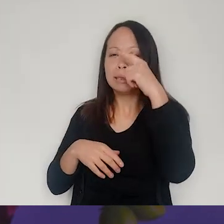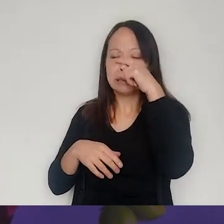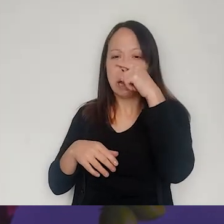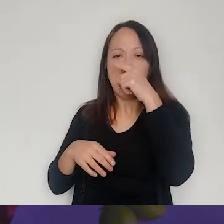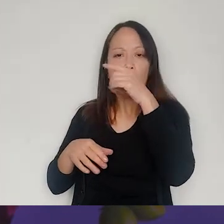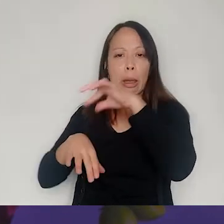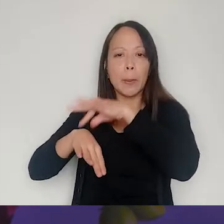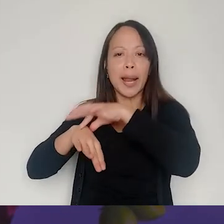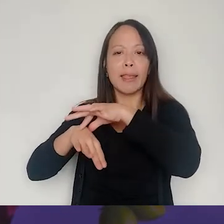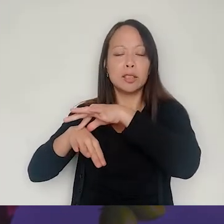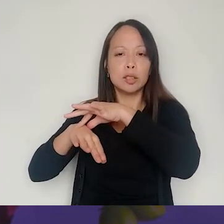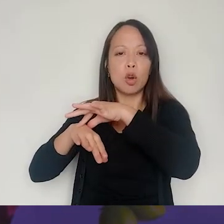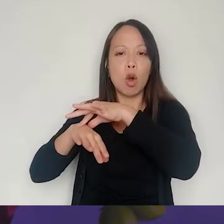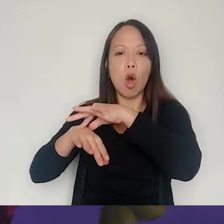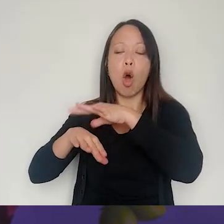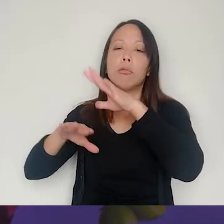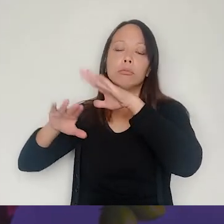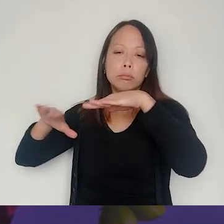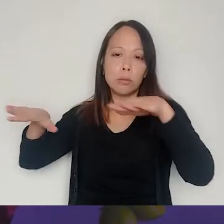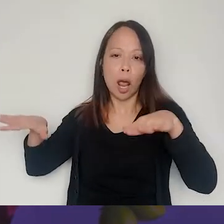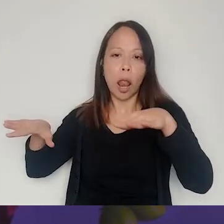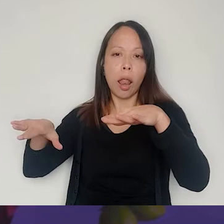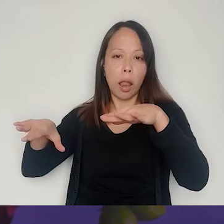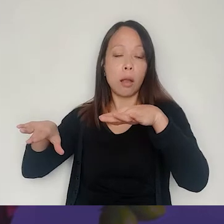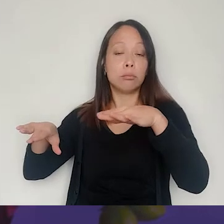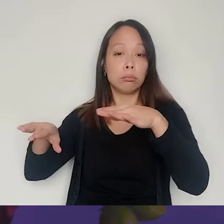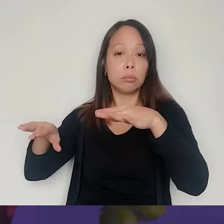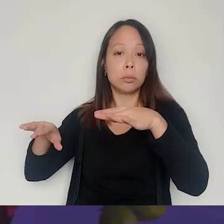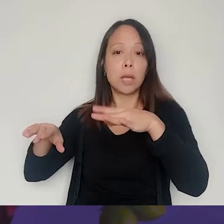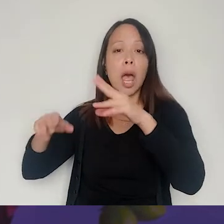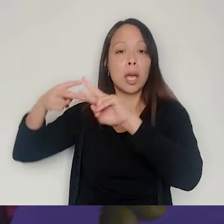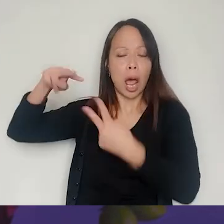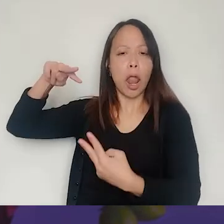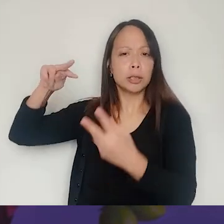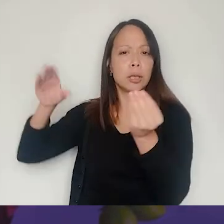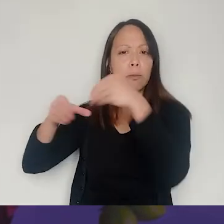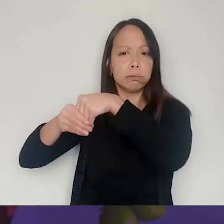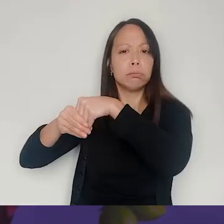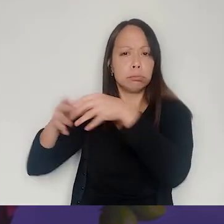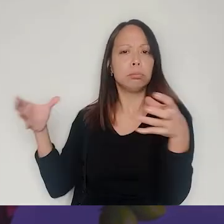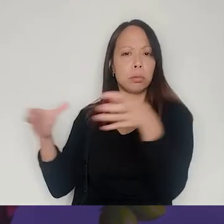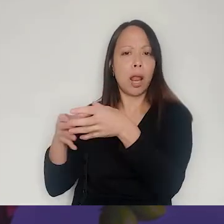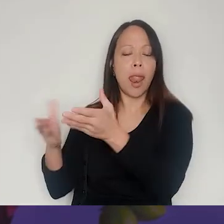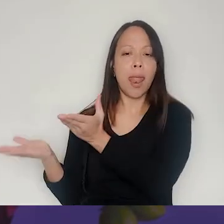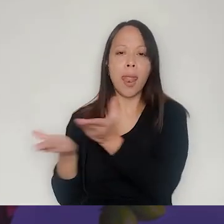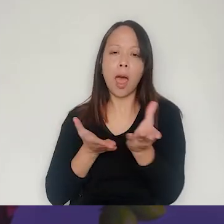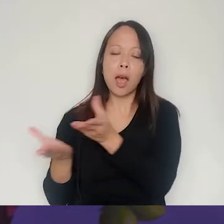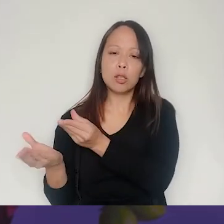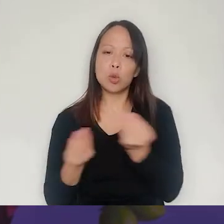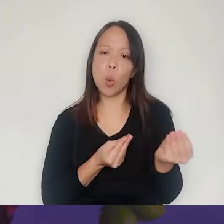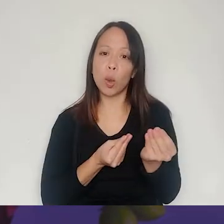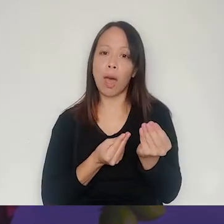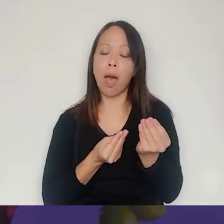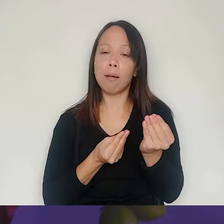de pediatras y de genetistas que nos ayudan para orientar a la familia de que acuda al centro o al servicio adecuado para obtener